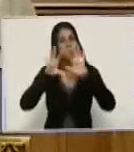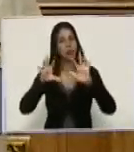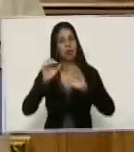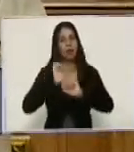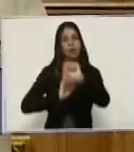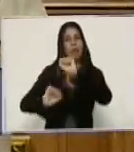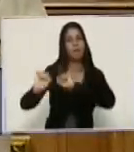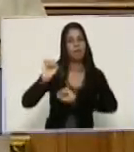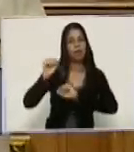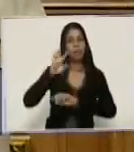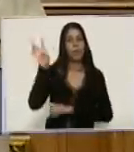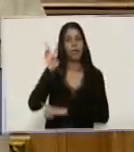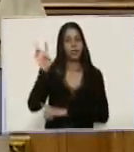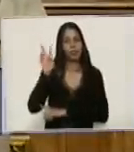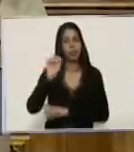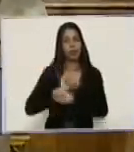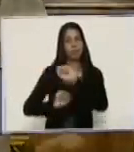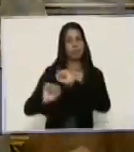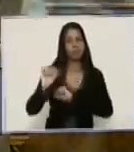revolución.